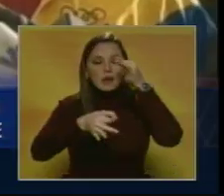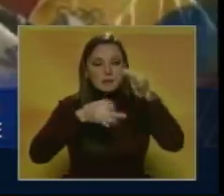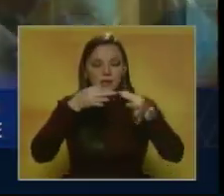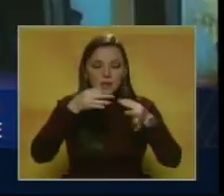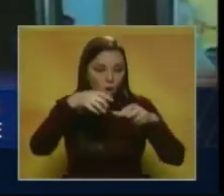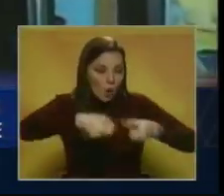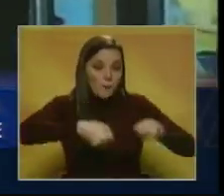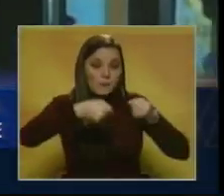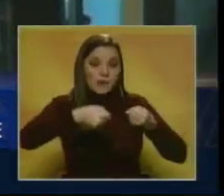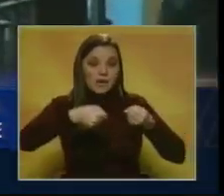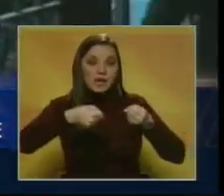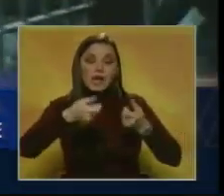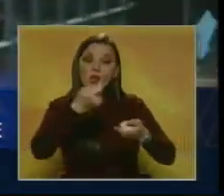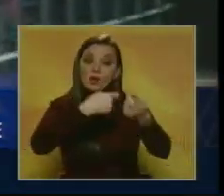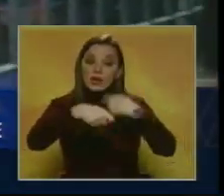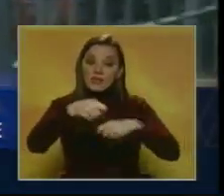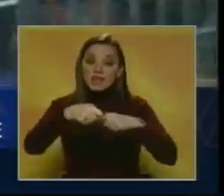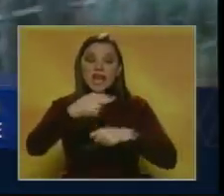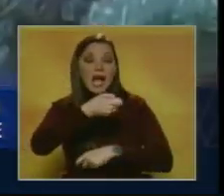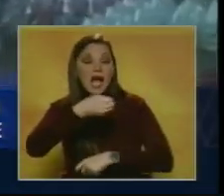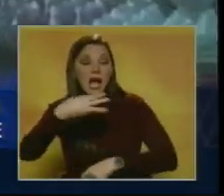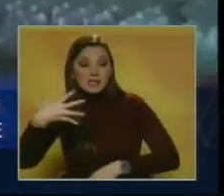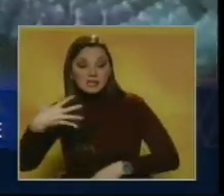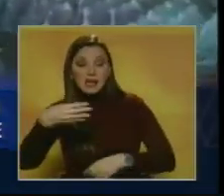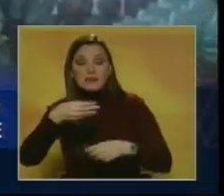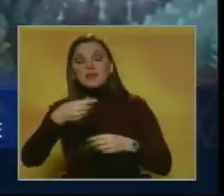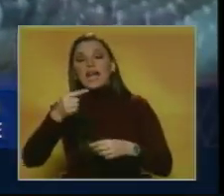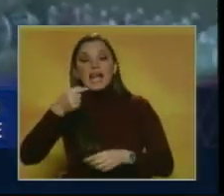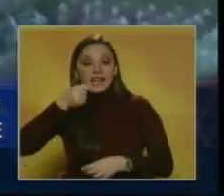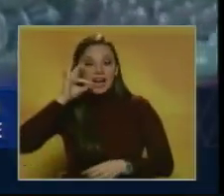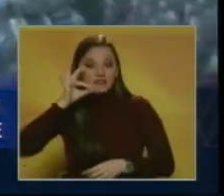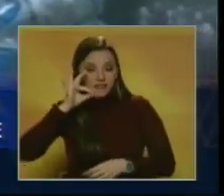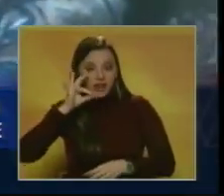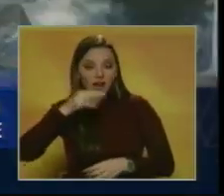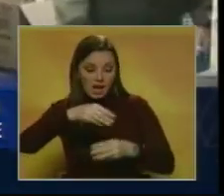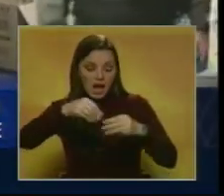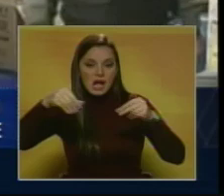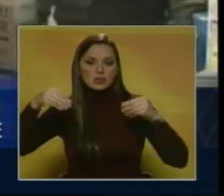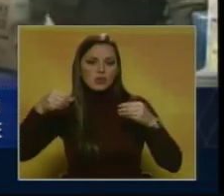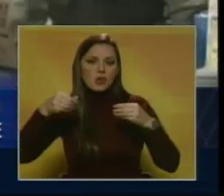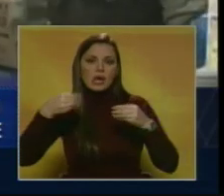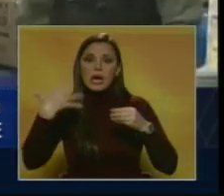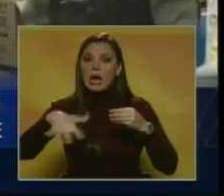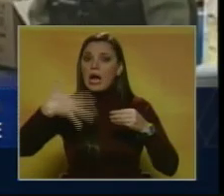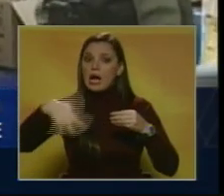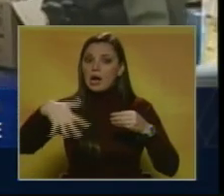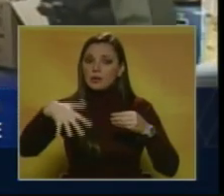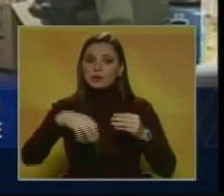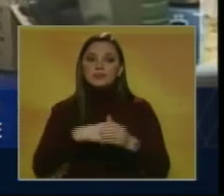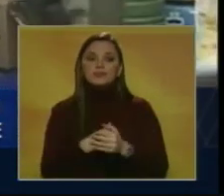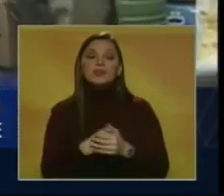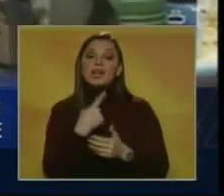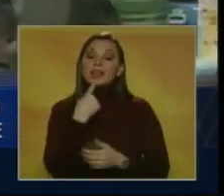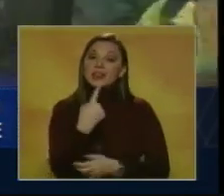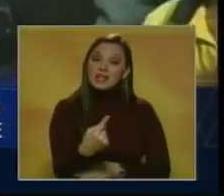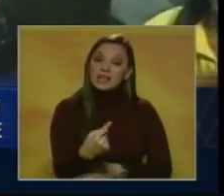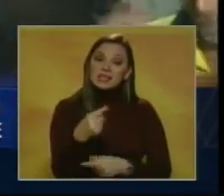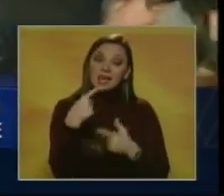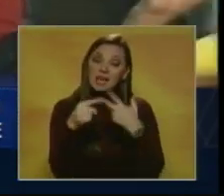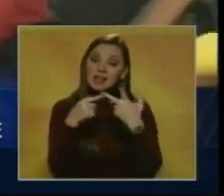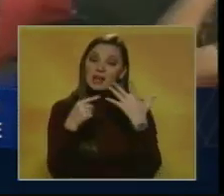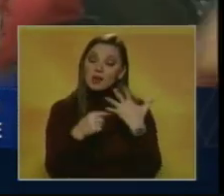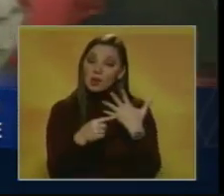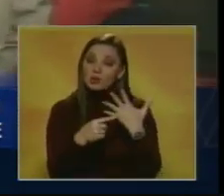detectaron la venta de productos como azúcar y café a un precio que calificó como lejano al regulado, por lo que advirtió que este tipo de